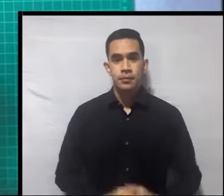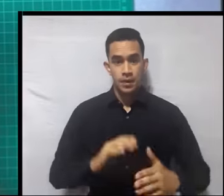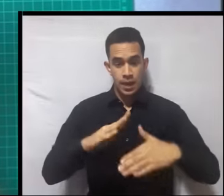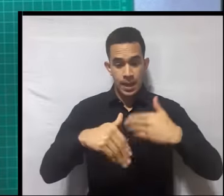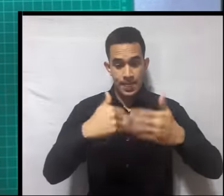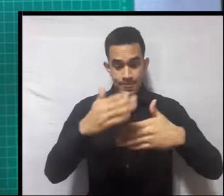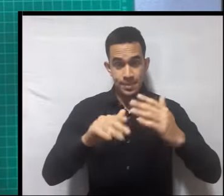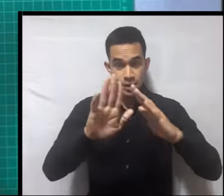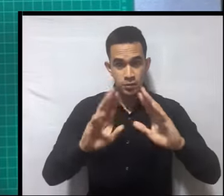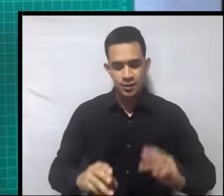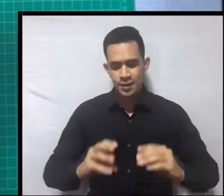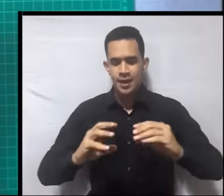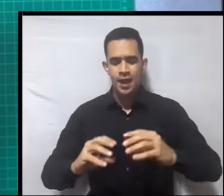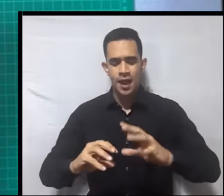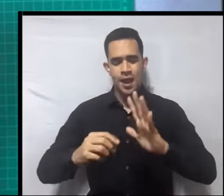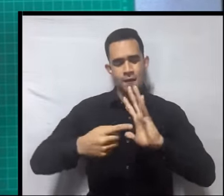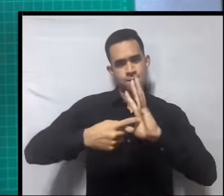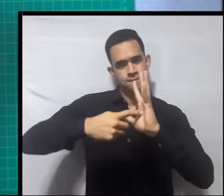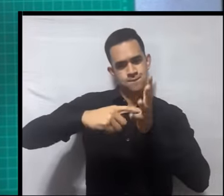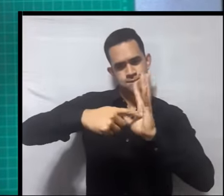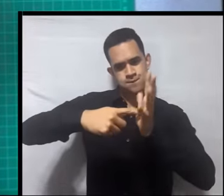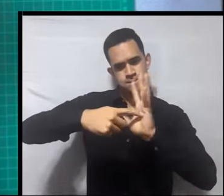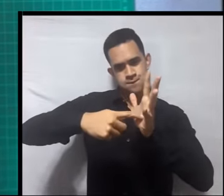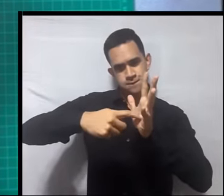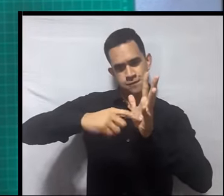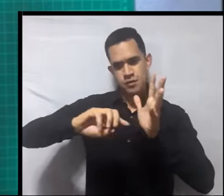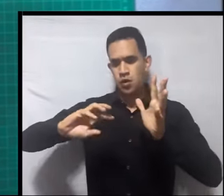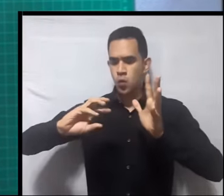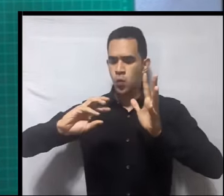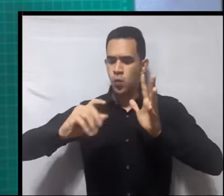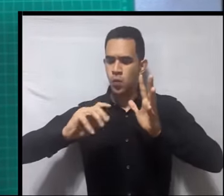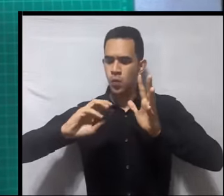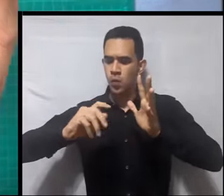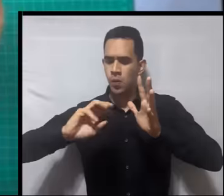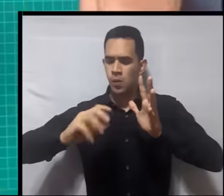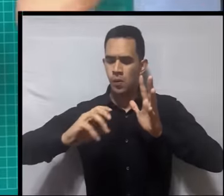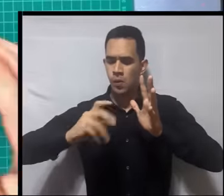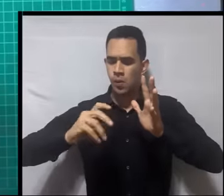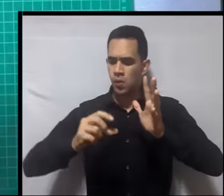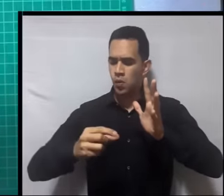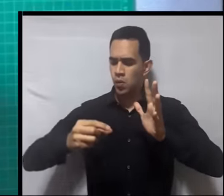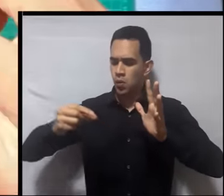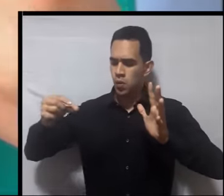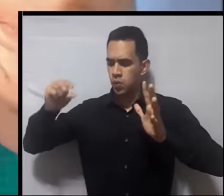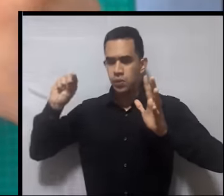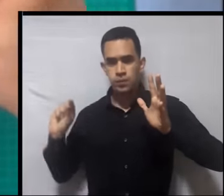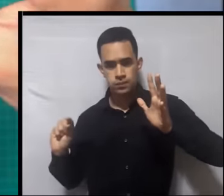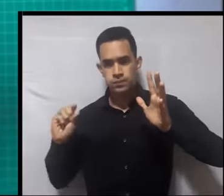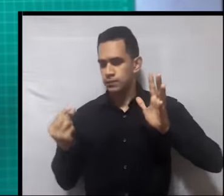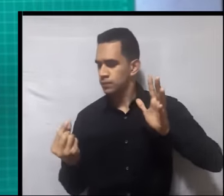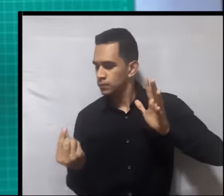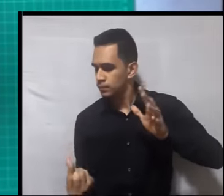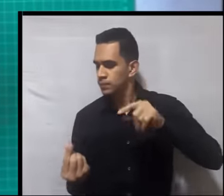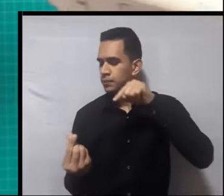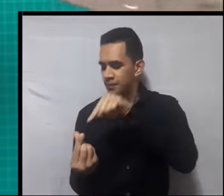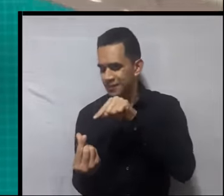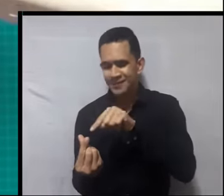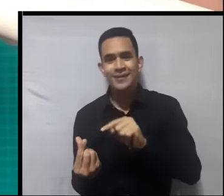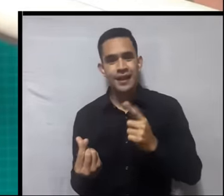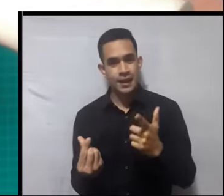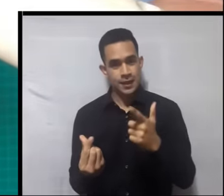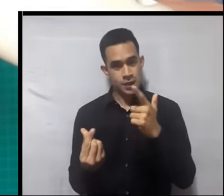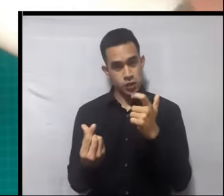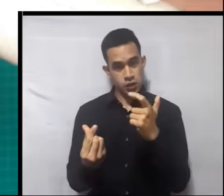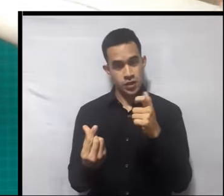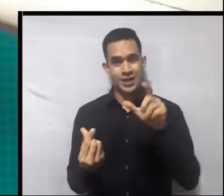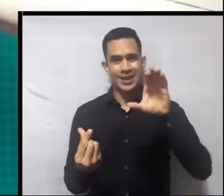Después, desenroscaremos el tapón de la hélice con todo y palillo para fijar con silicona el extremo que sobresale